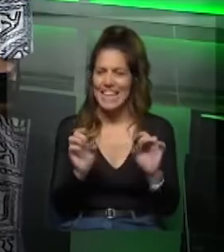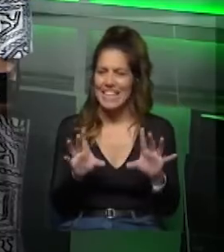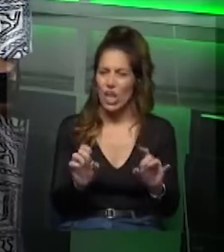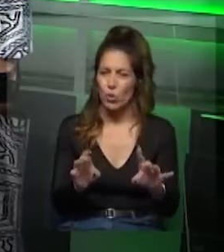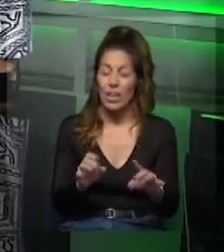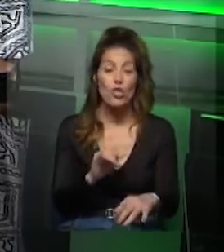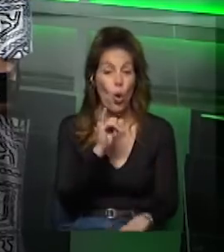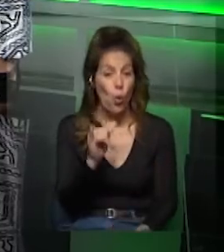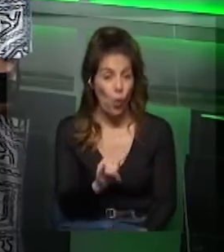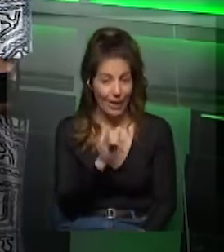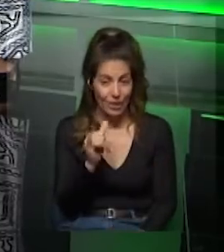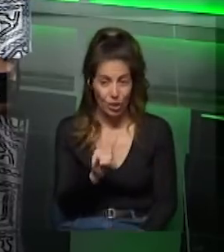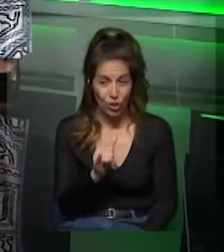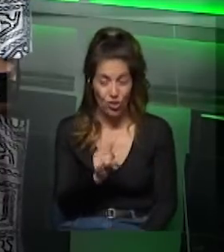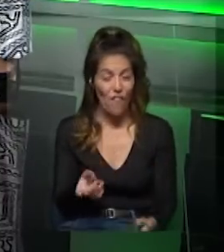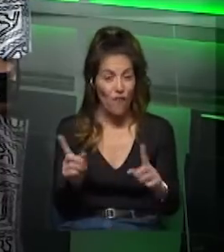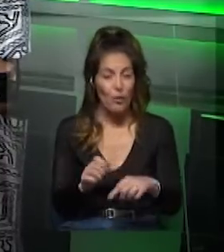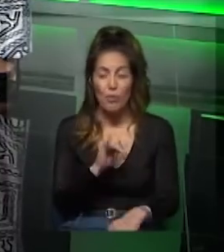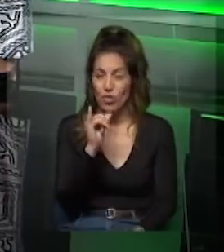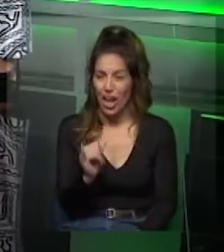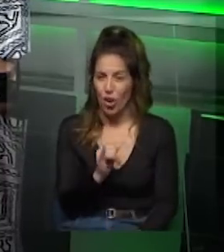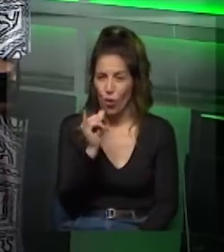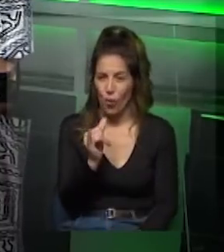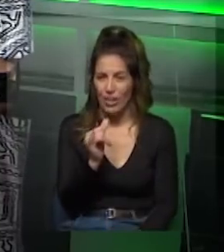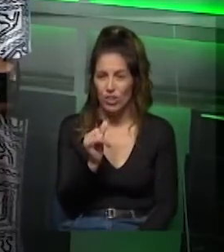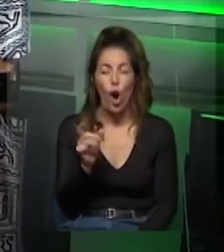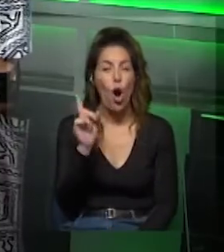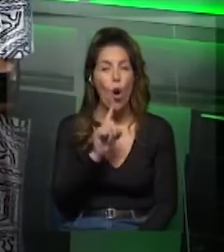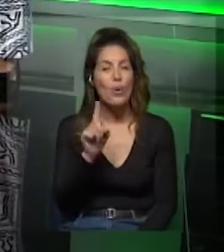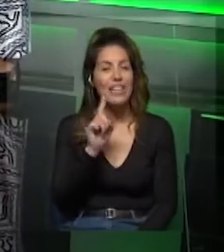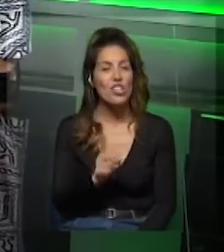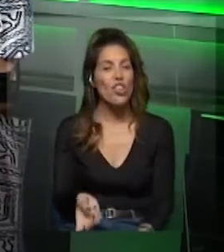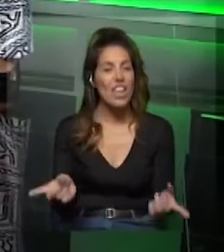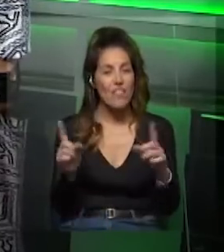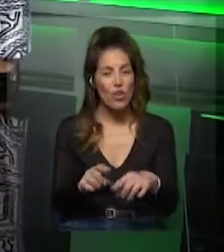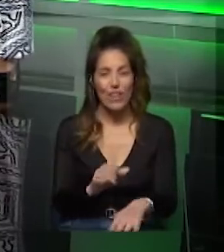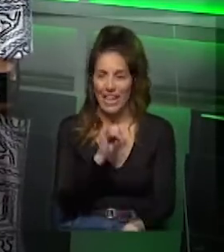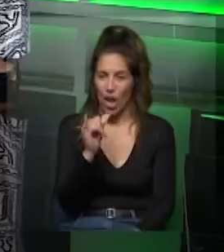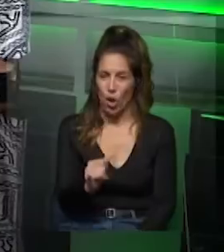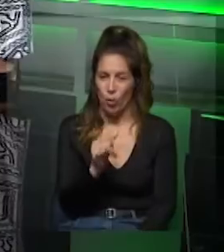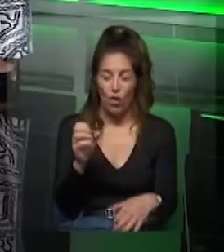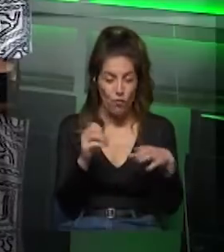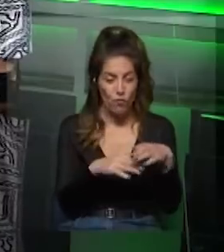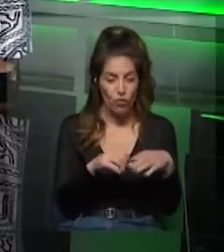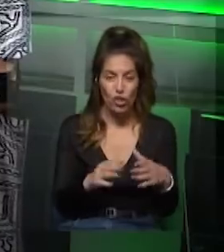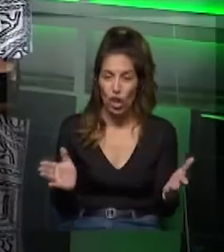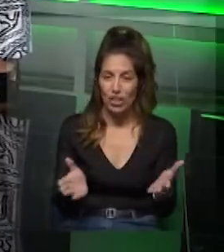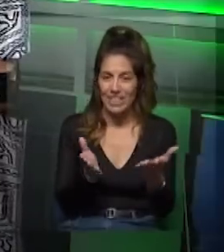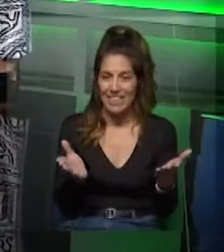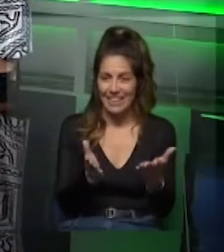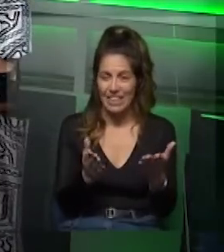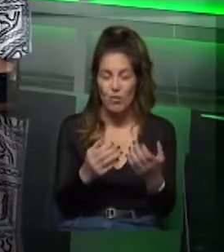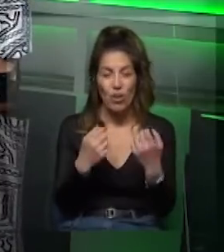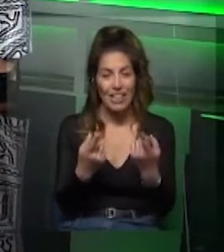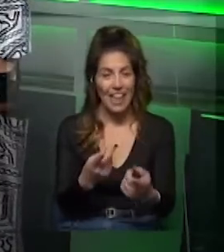cuentos entonces volvemos a los cuentos Hay también una intención de retomar eso hay una hay un fondo de incentivo felisberto